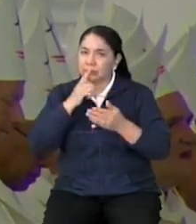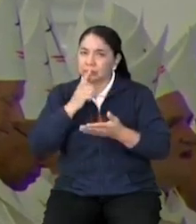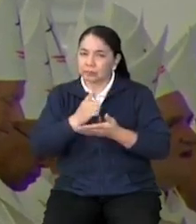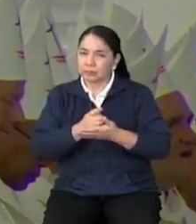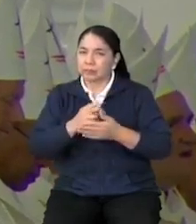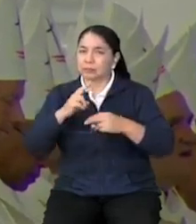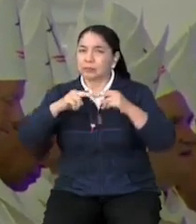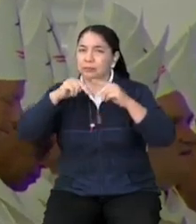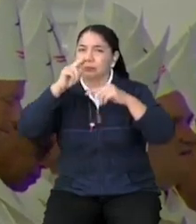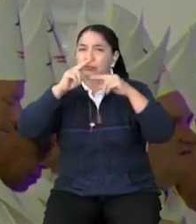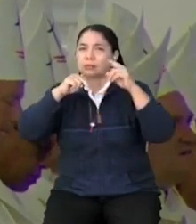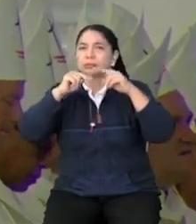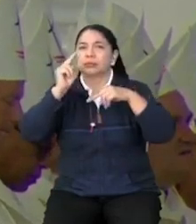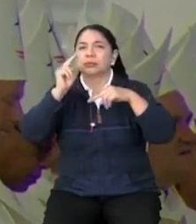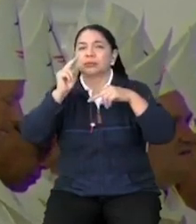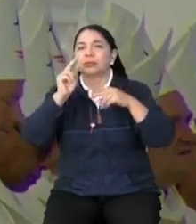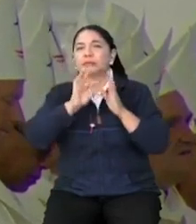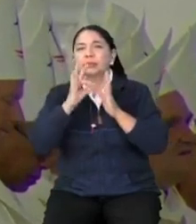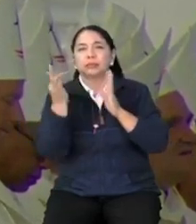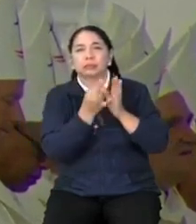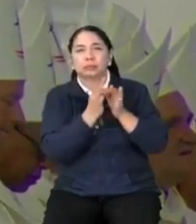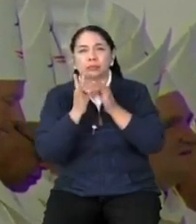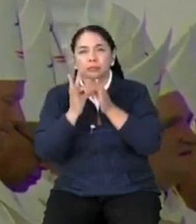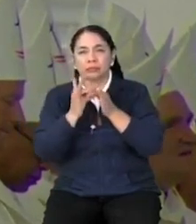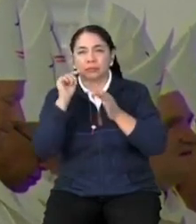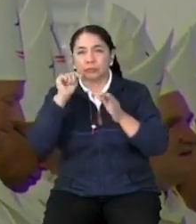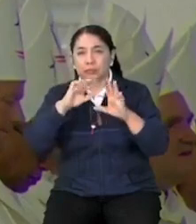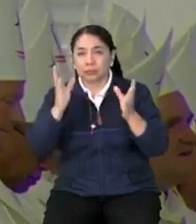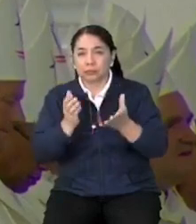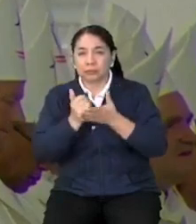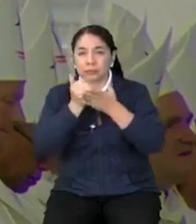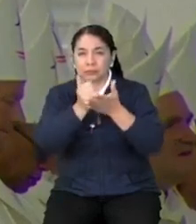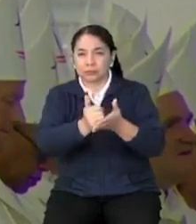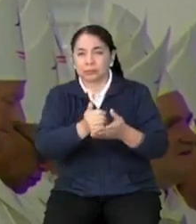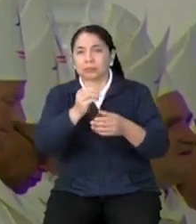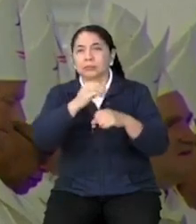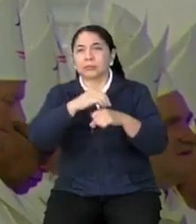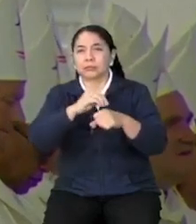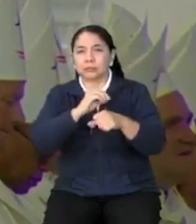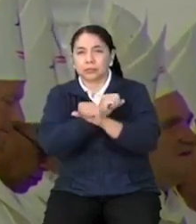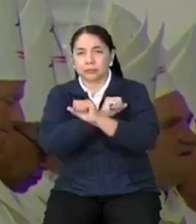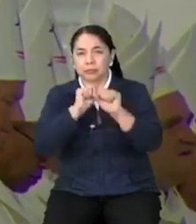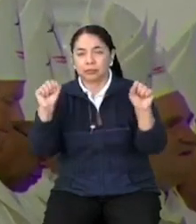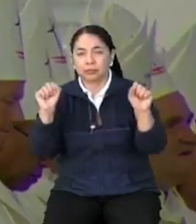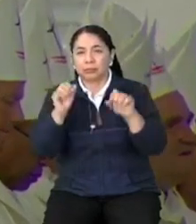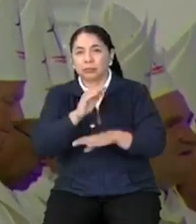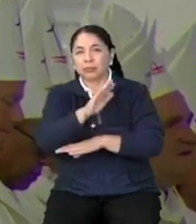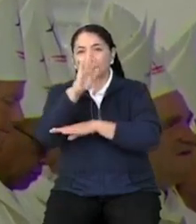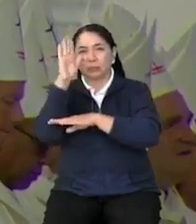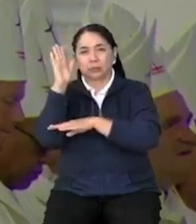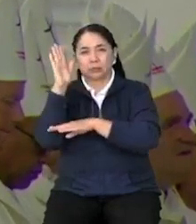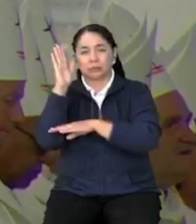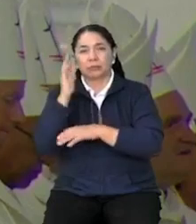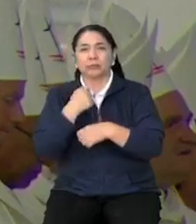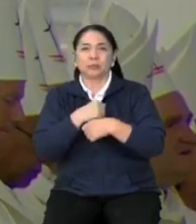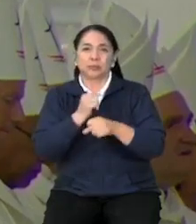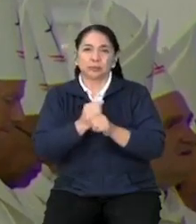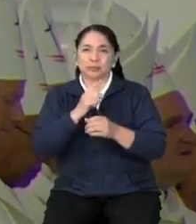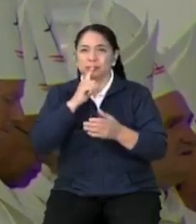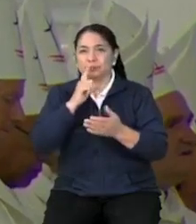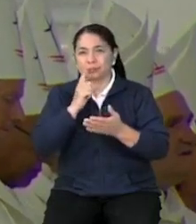de fraternidad Para sanar las heridas del mundo y nos compromete a ser